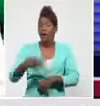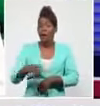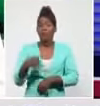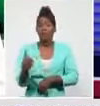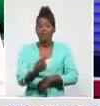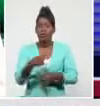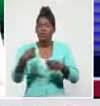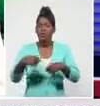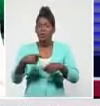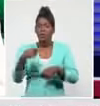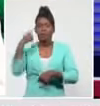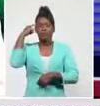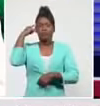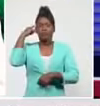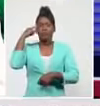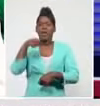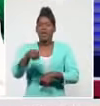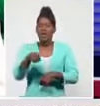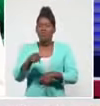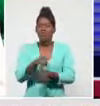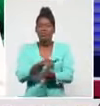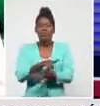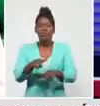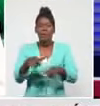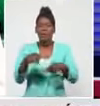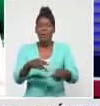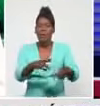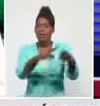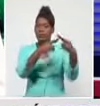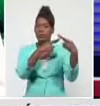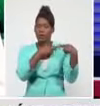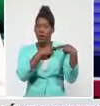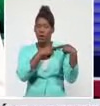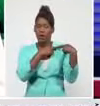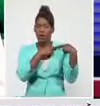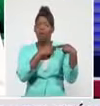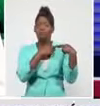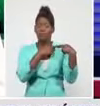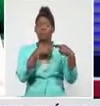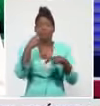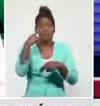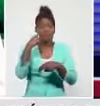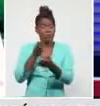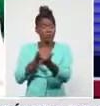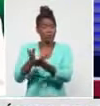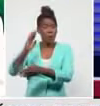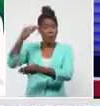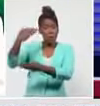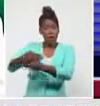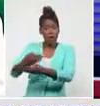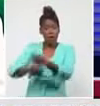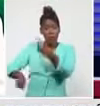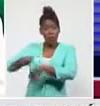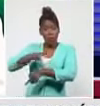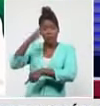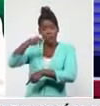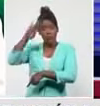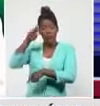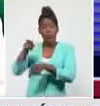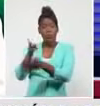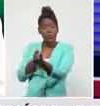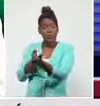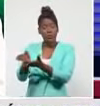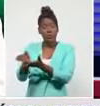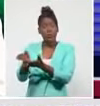yo no tengo que hablar de la situación del bloqueo que lamentablemente se mantiene y se arrecia, y de la